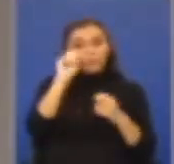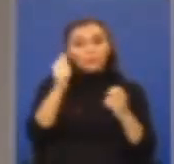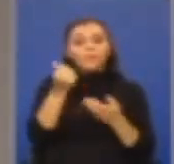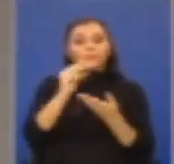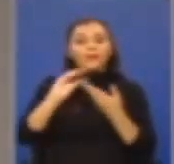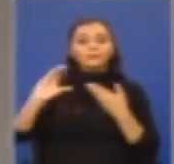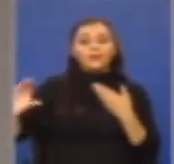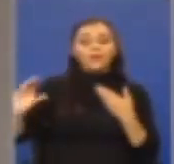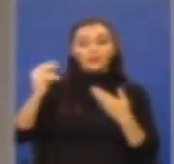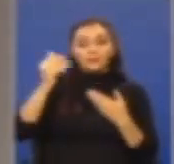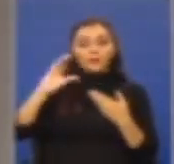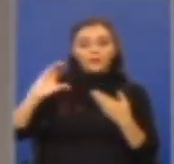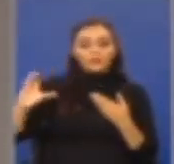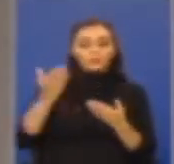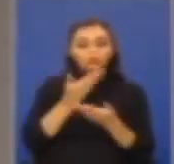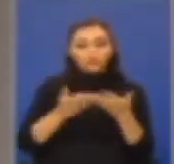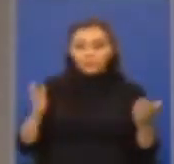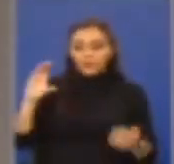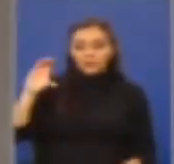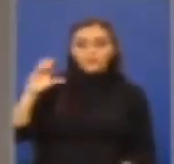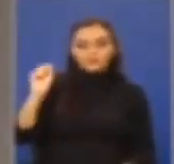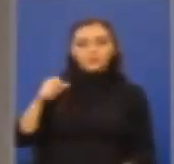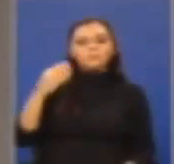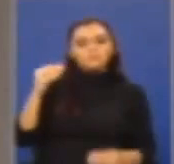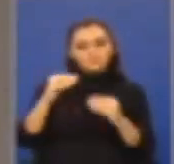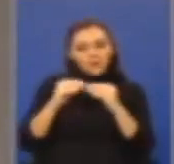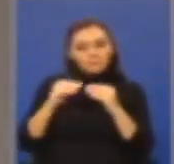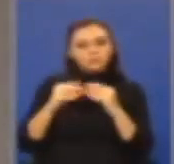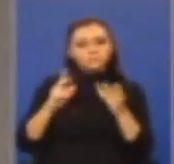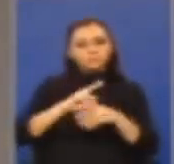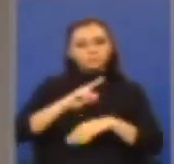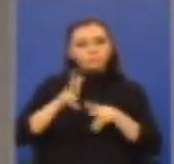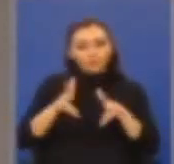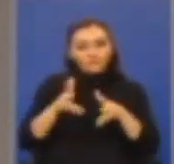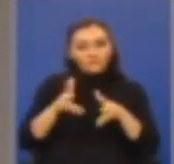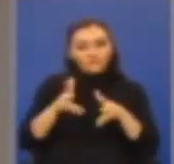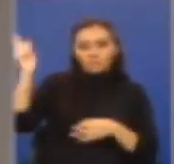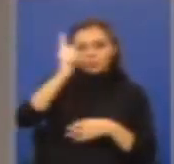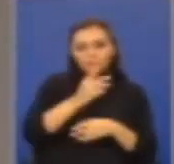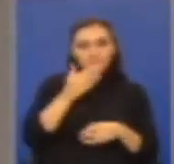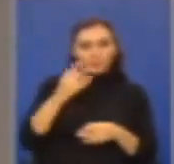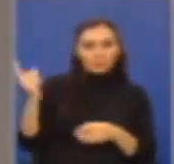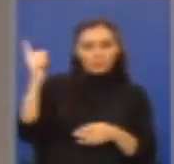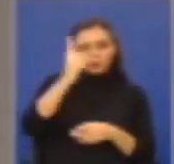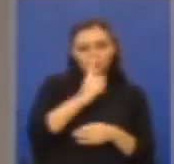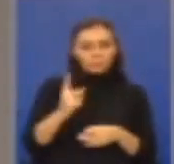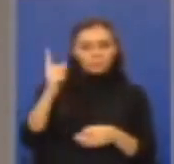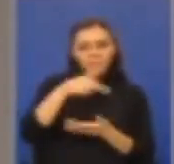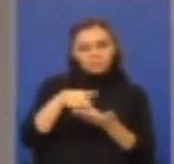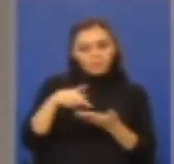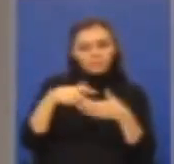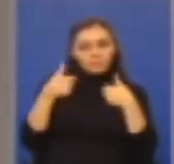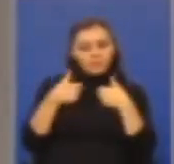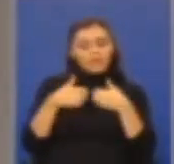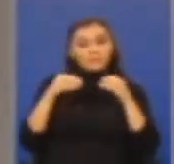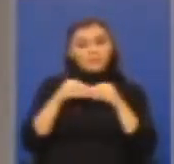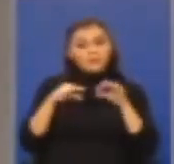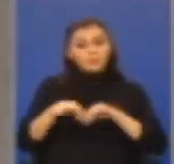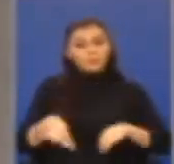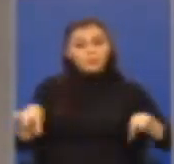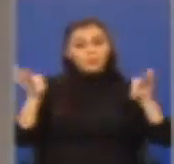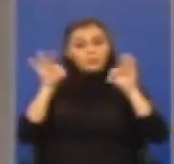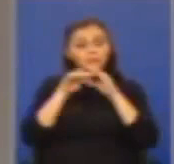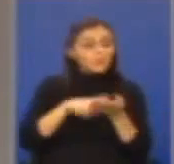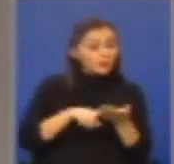es el incremento salarial para poder traer cada vez mejor talento humano. Y finalmente, el tema que es lo más importante que vimos en la reunión,